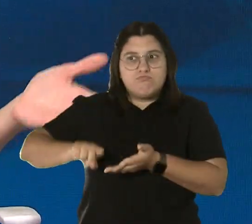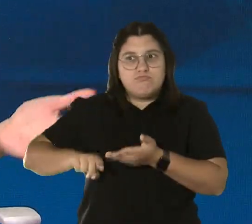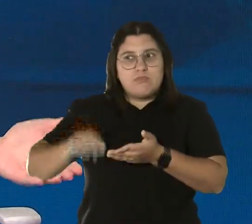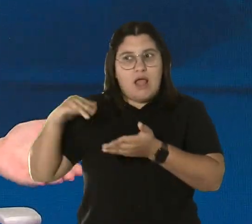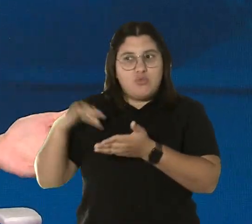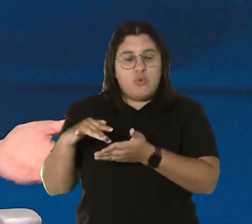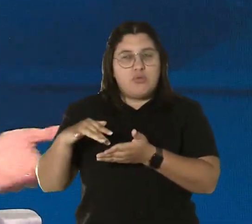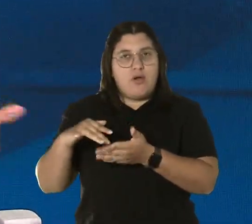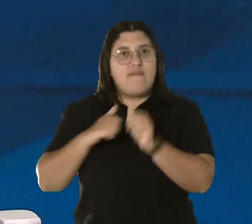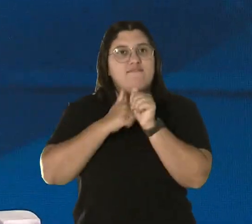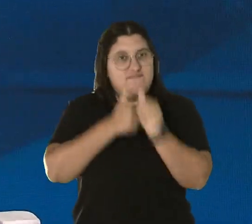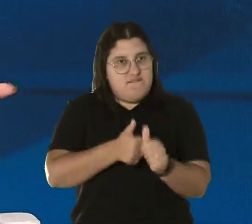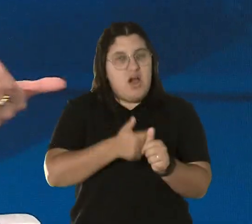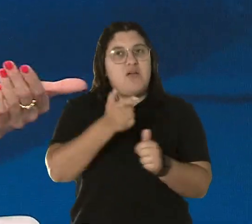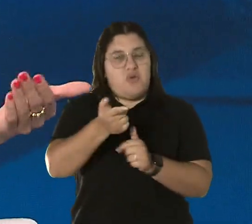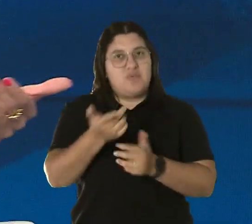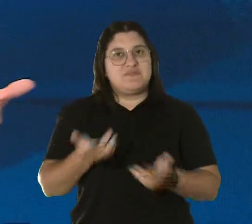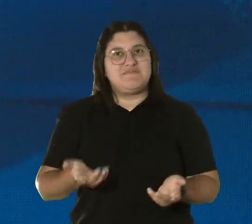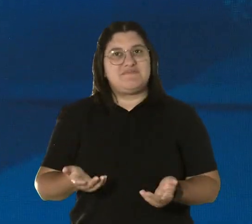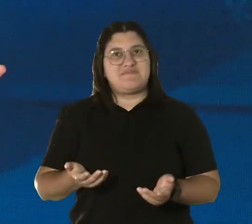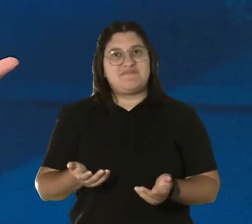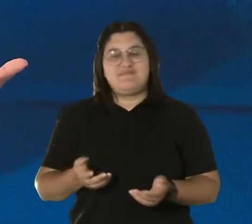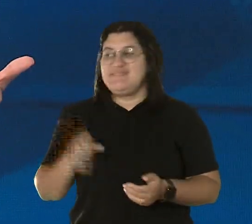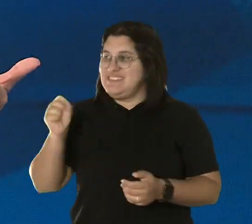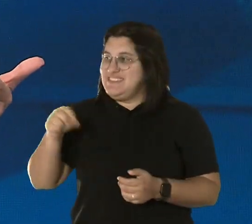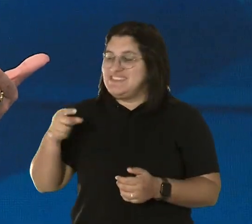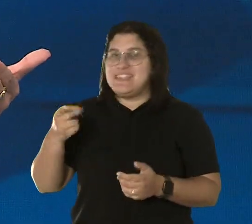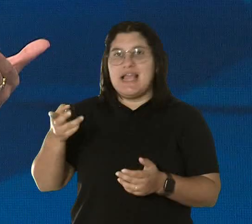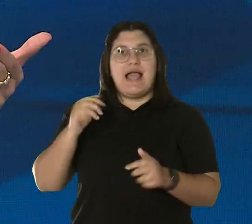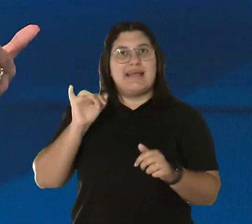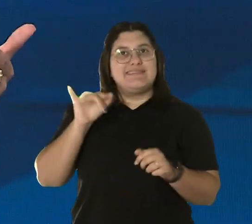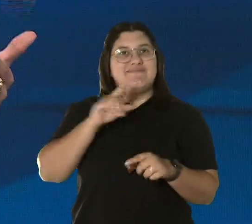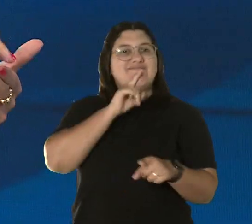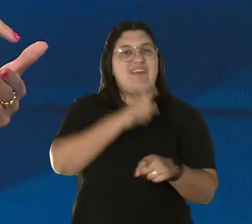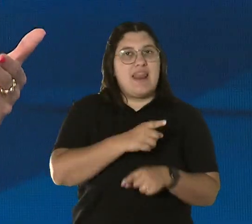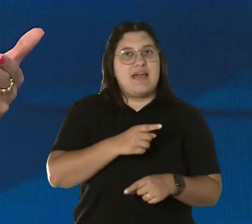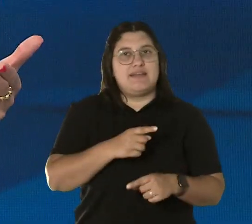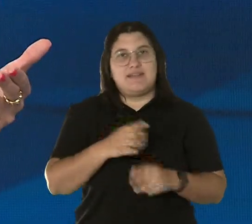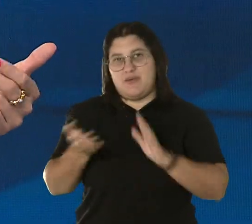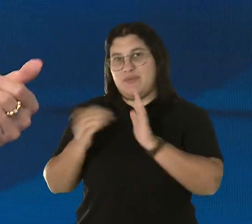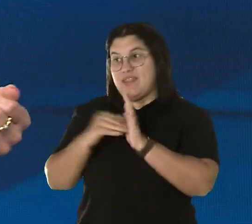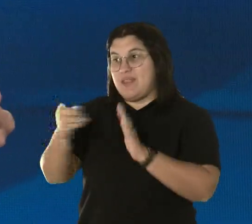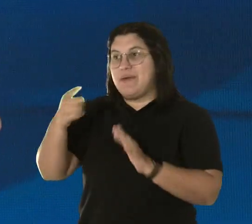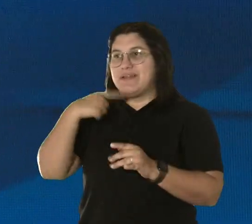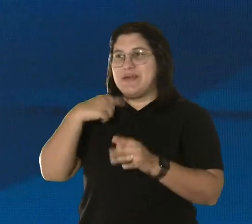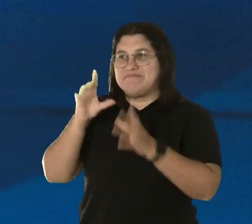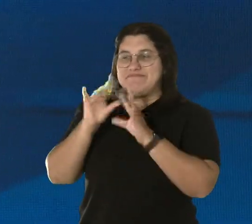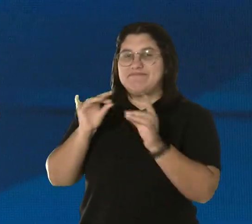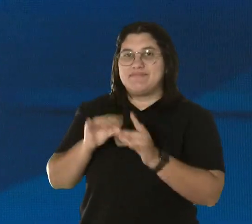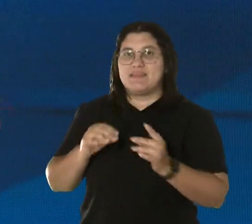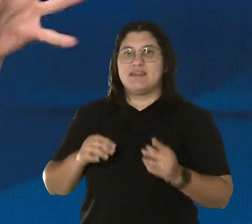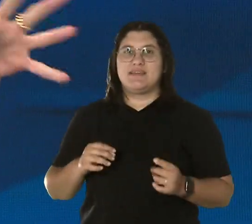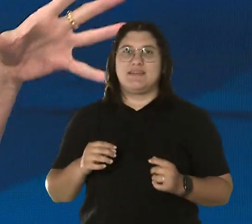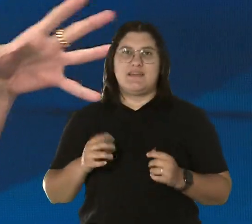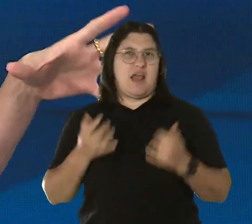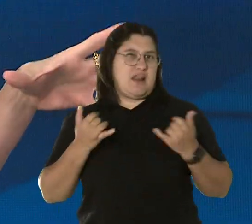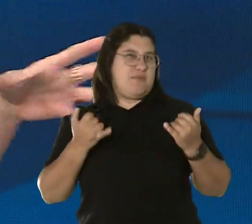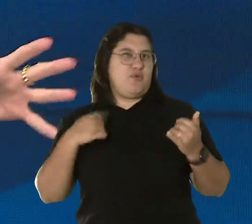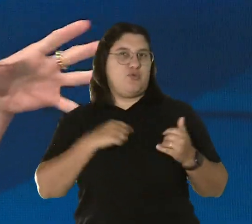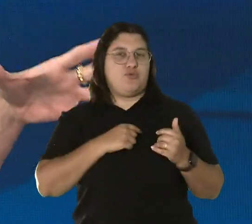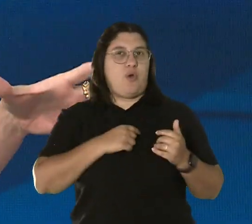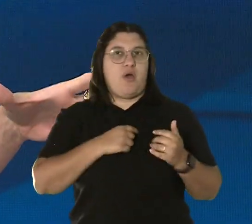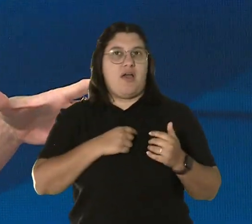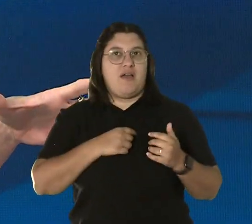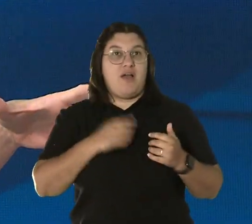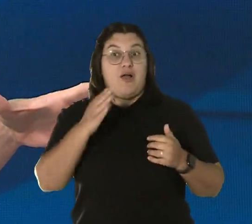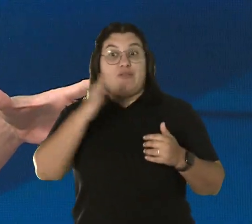esa legislación. Sí, que eso fue así. Correcto. Y parte, trayendo nuevamente lo que usted estaba conversando, ahora mismo estamos en un limbo jurídico, pues